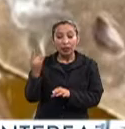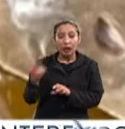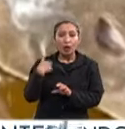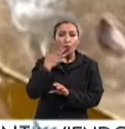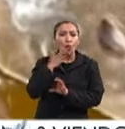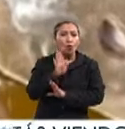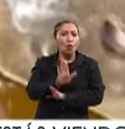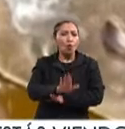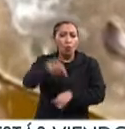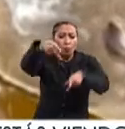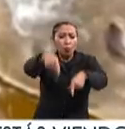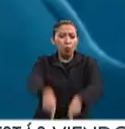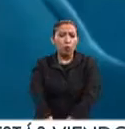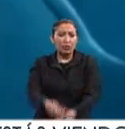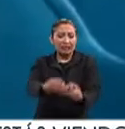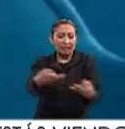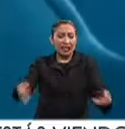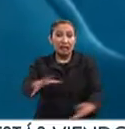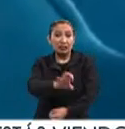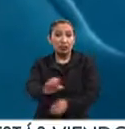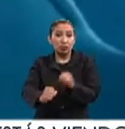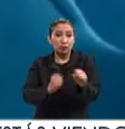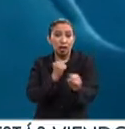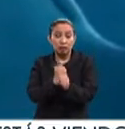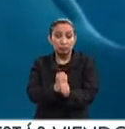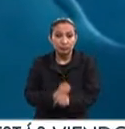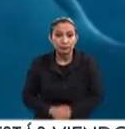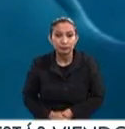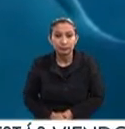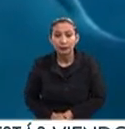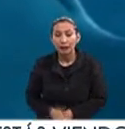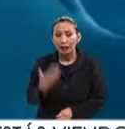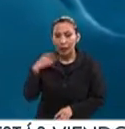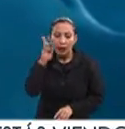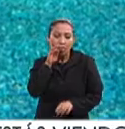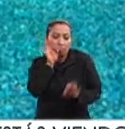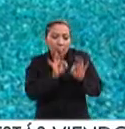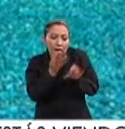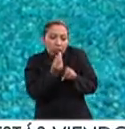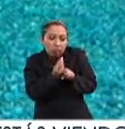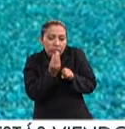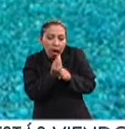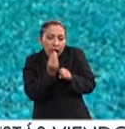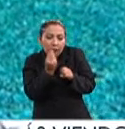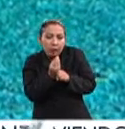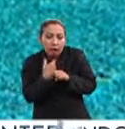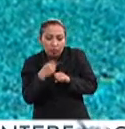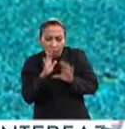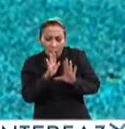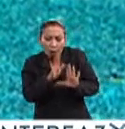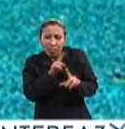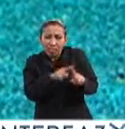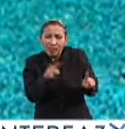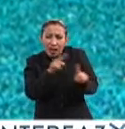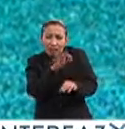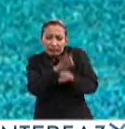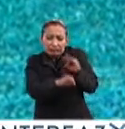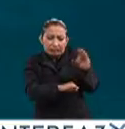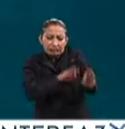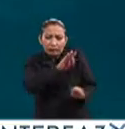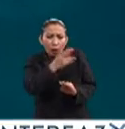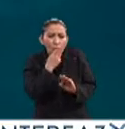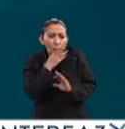que han permanecido enterrados durante casi 500 años. En el laboratorio de restauración son sometidos a diversos